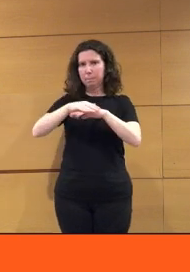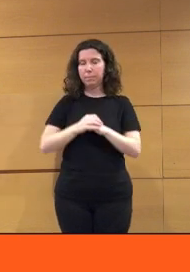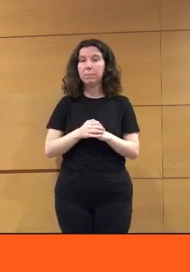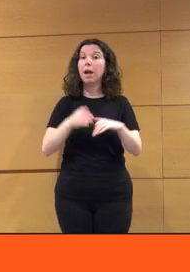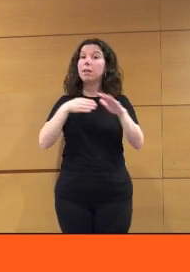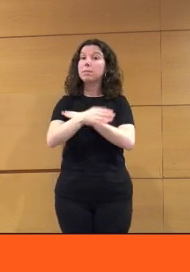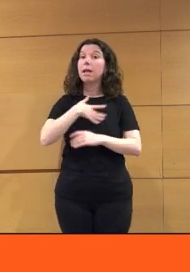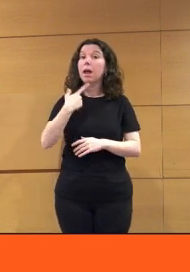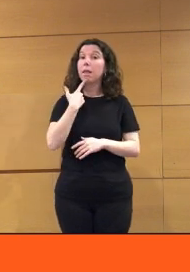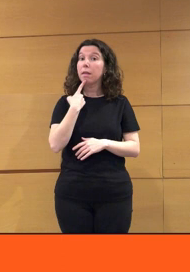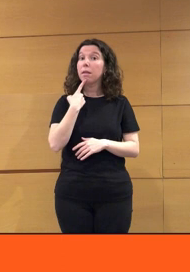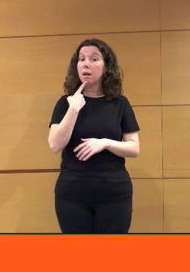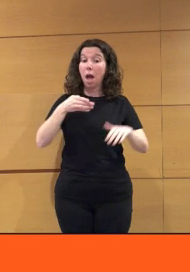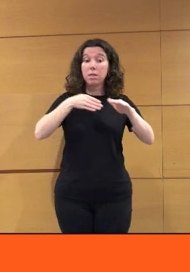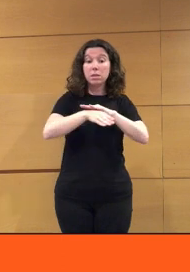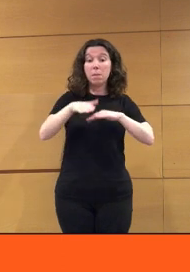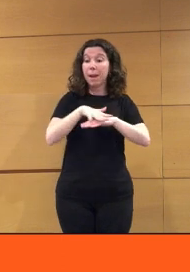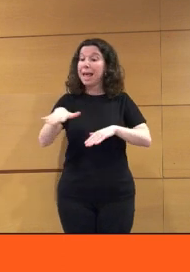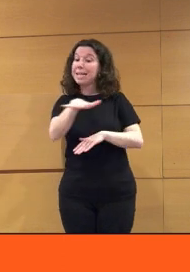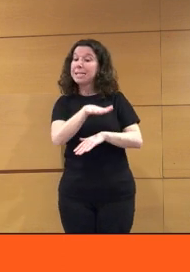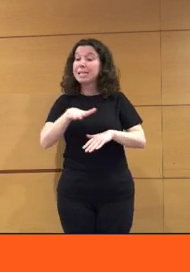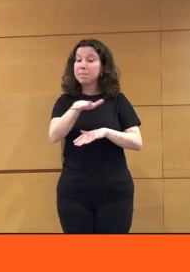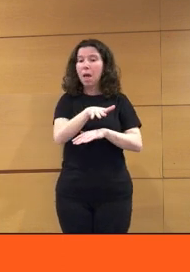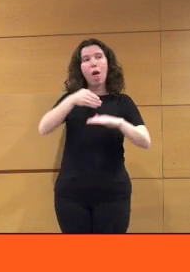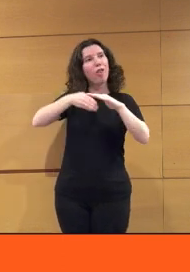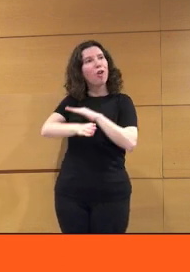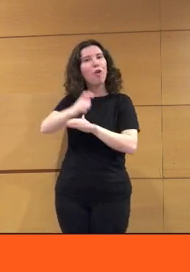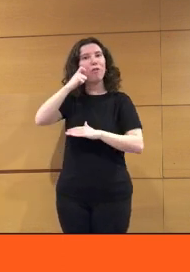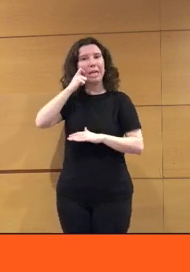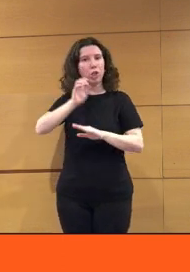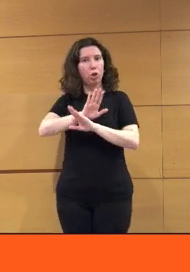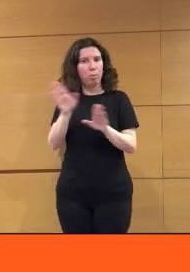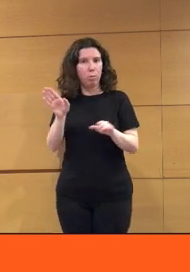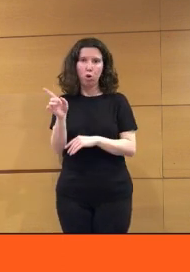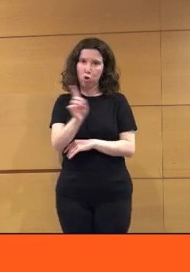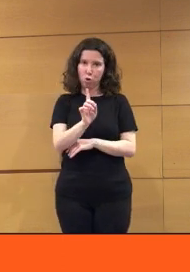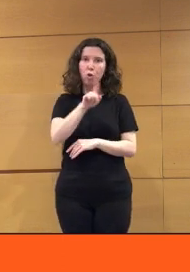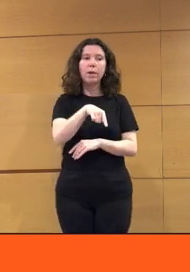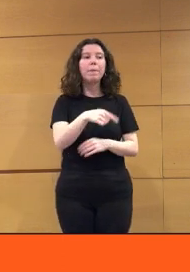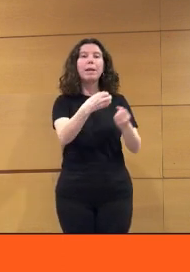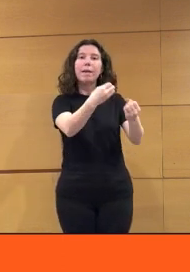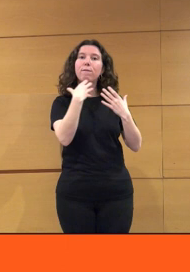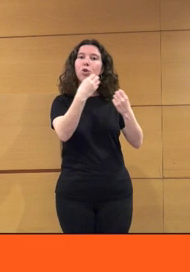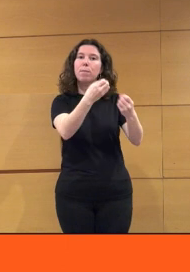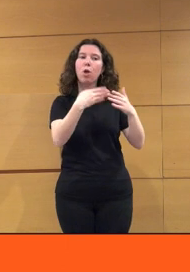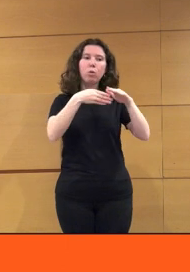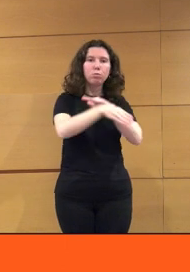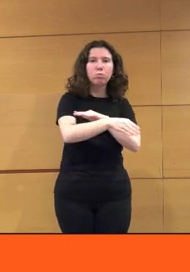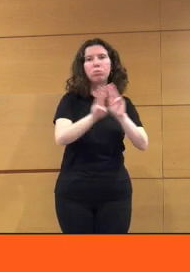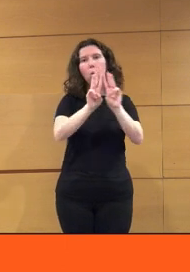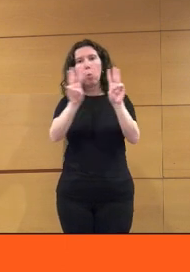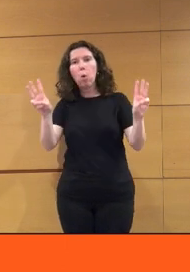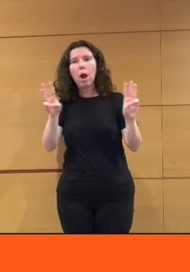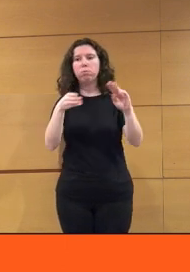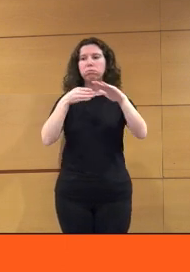significa accesibilidad a los espacios físicos, sino que significa accesibilidad a la información, a los sitios web y a las